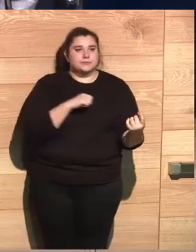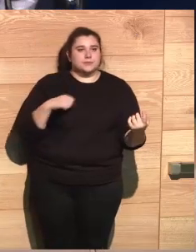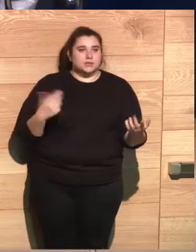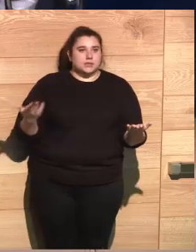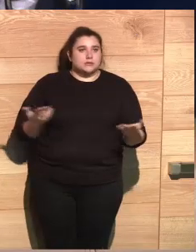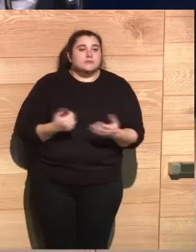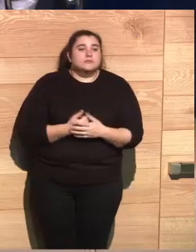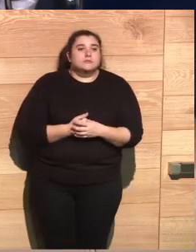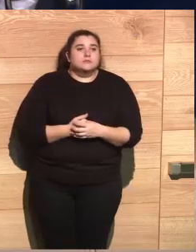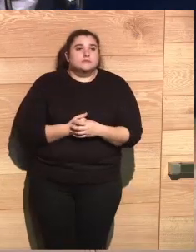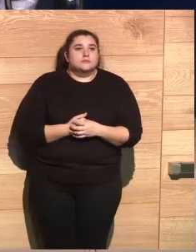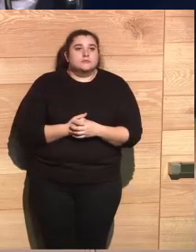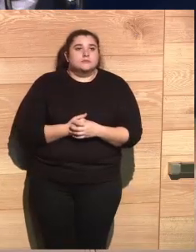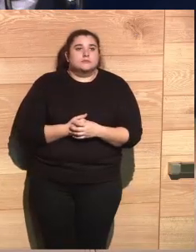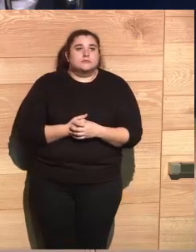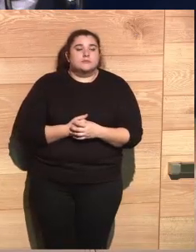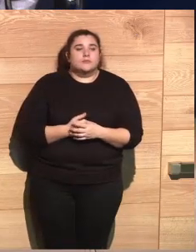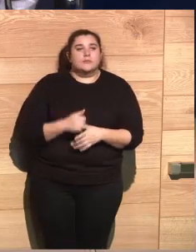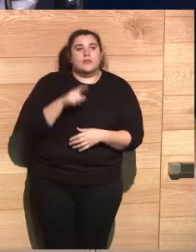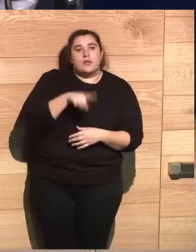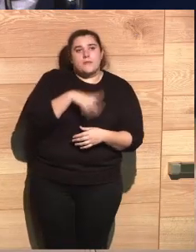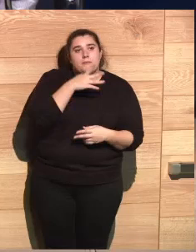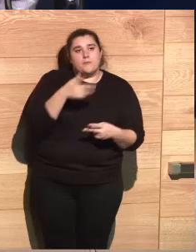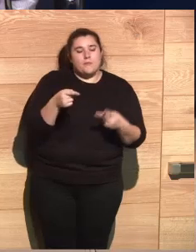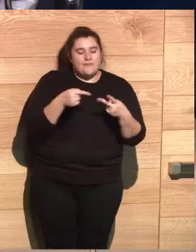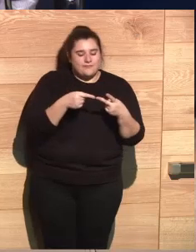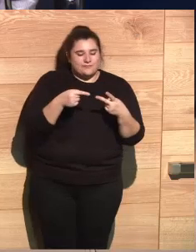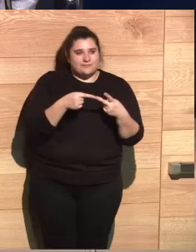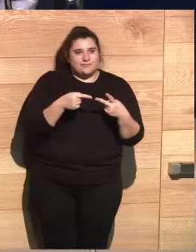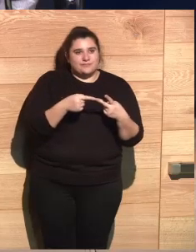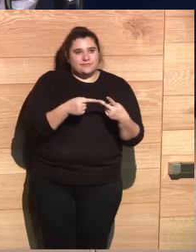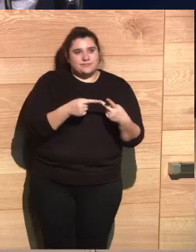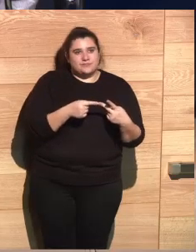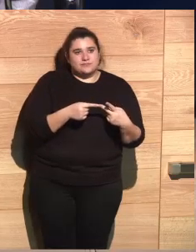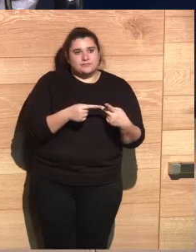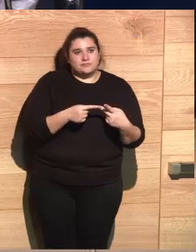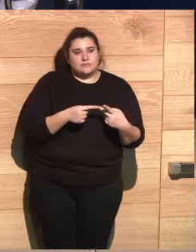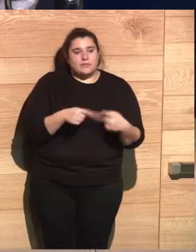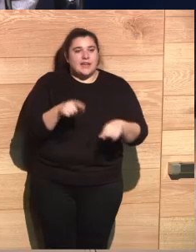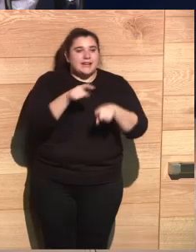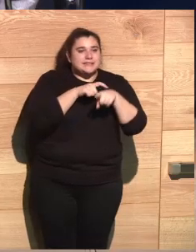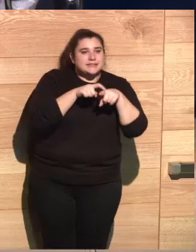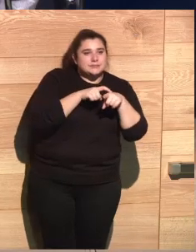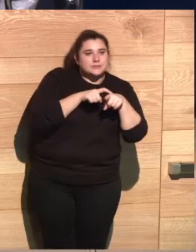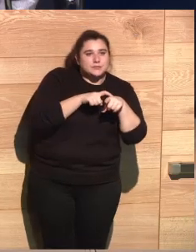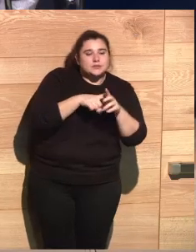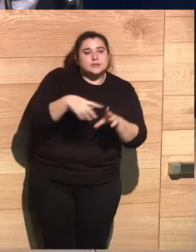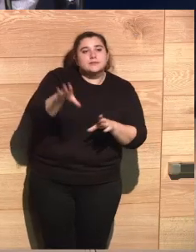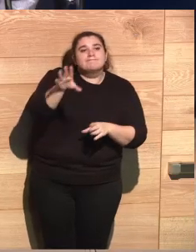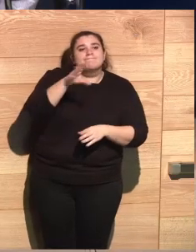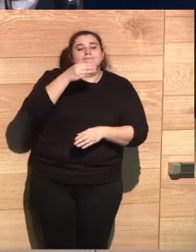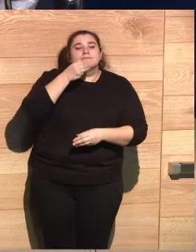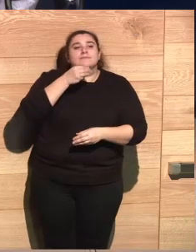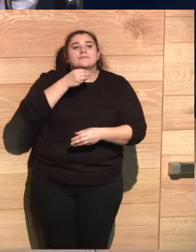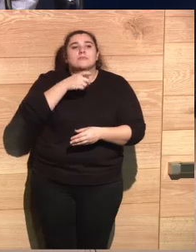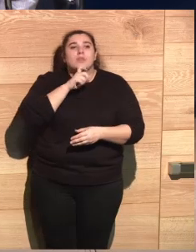personas, ¿no? Y también porque es la clase de universo que se alimenta de un mundo